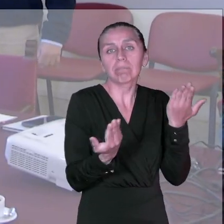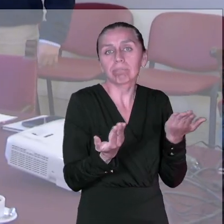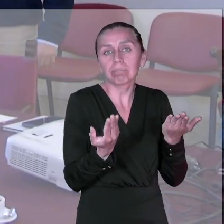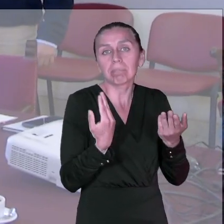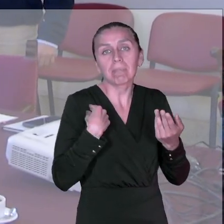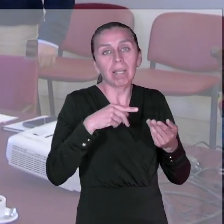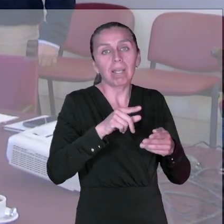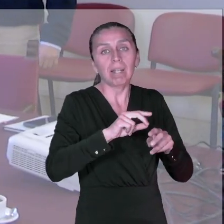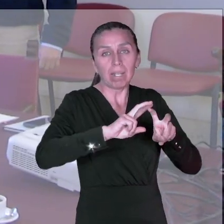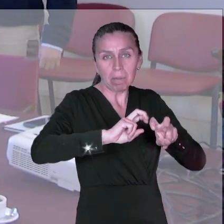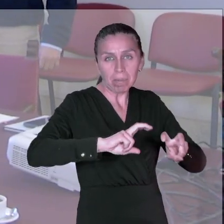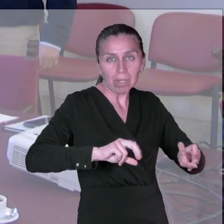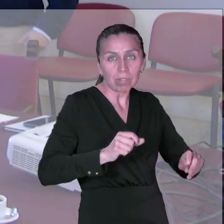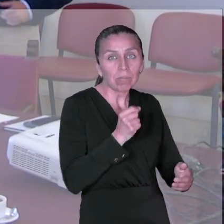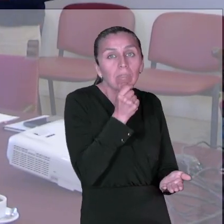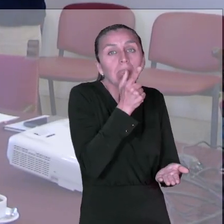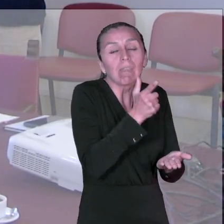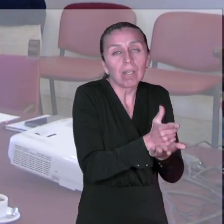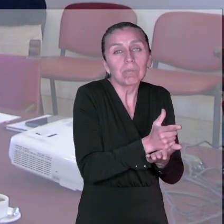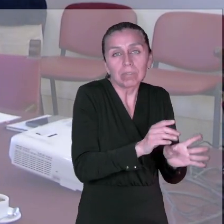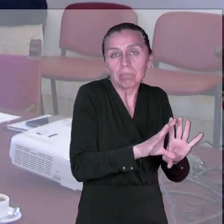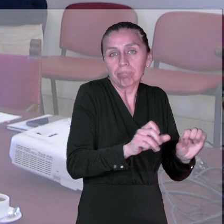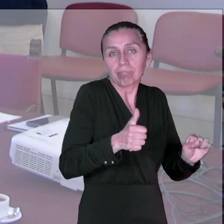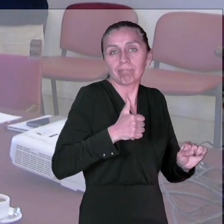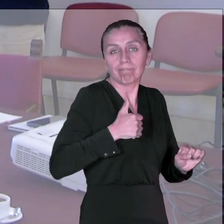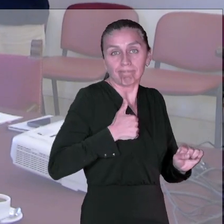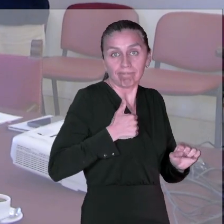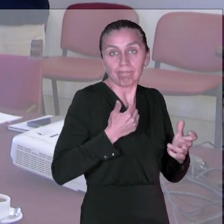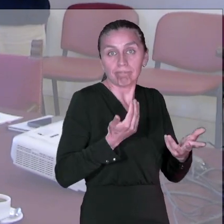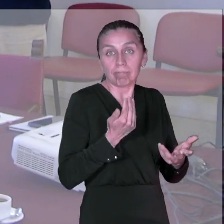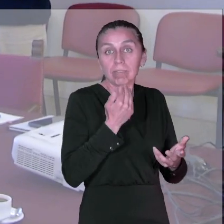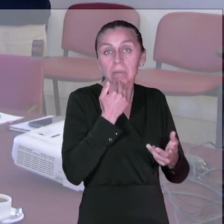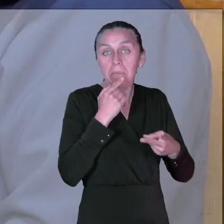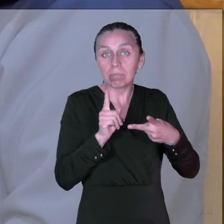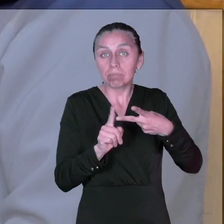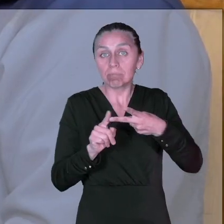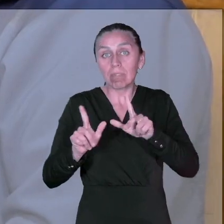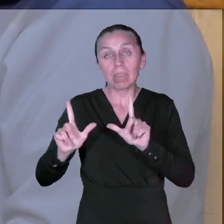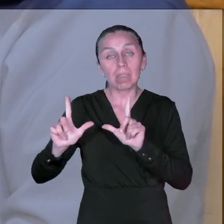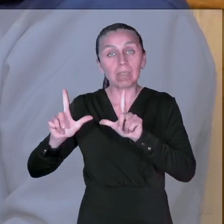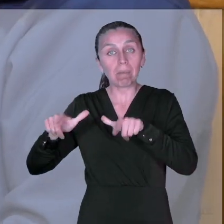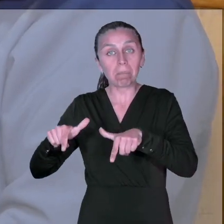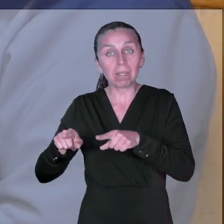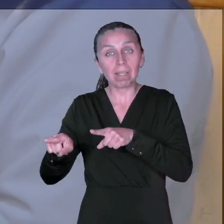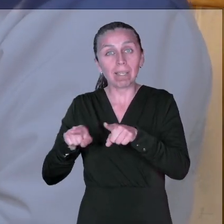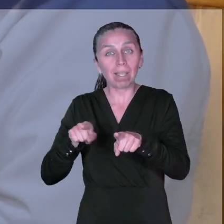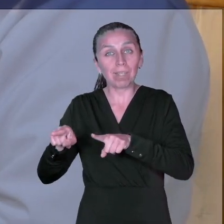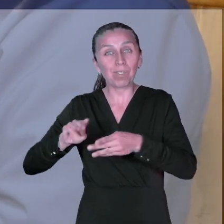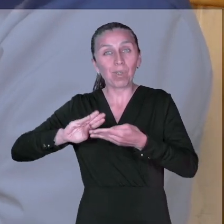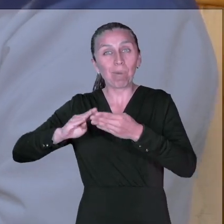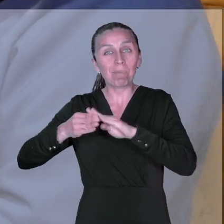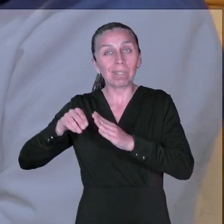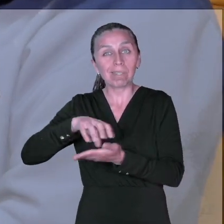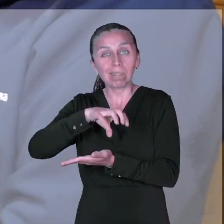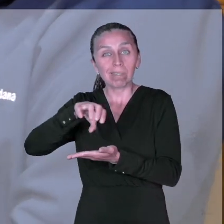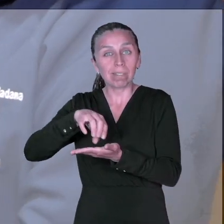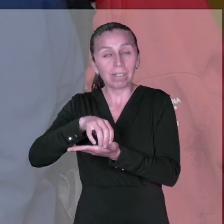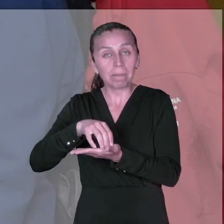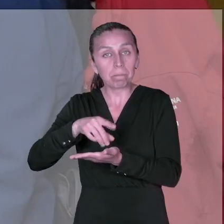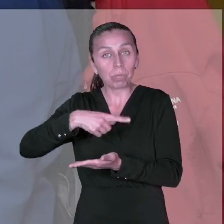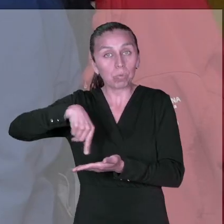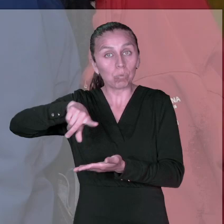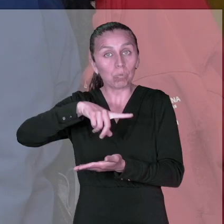de manera de llegar a un buen término con las investigaciones y con las denuncias y por otro lado tenemos un departamento de gestión comunitaria